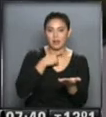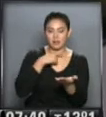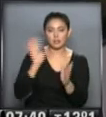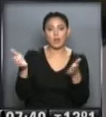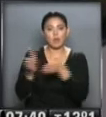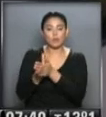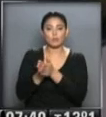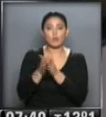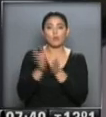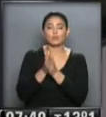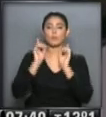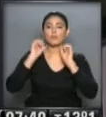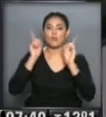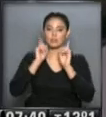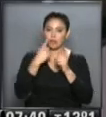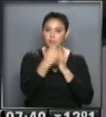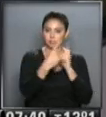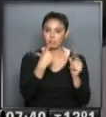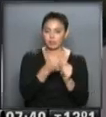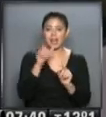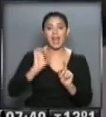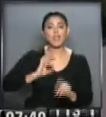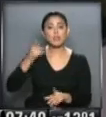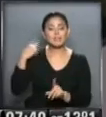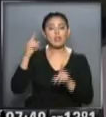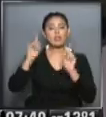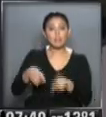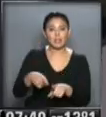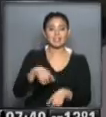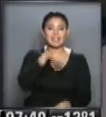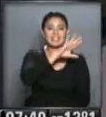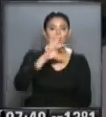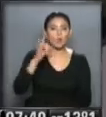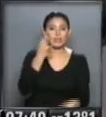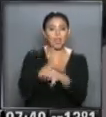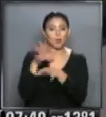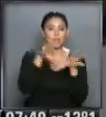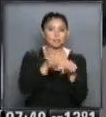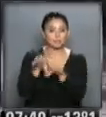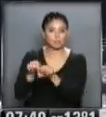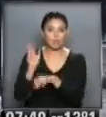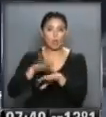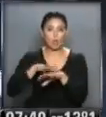y recordemos que este mismo reclamo provocó el año pasado la toma de más de 50 escuelas.